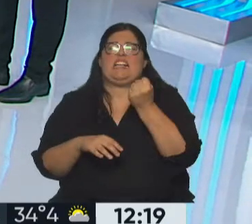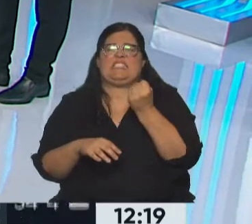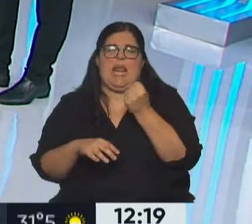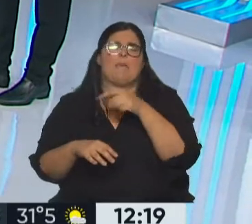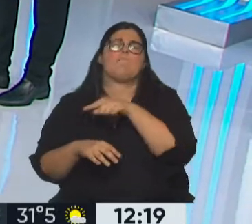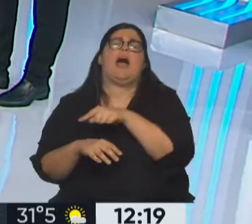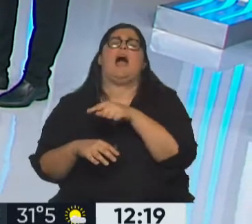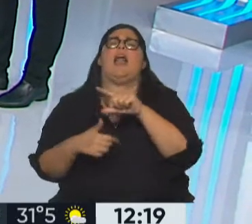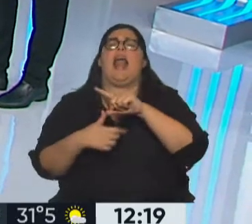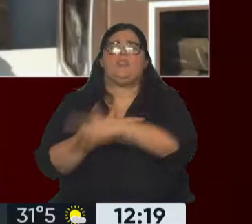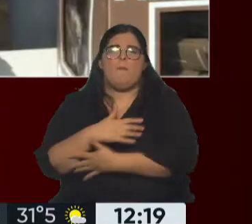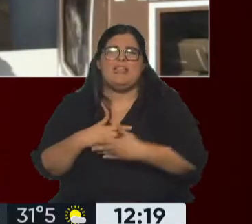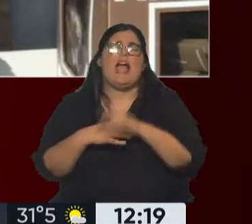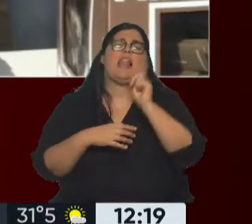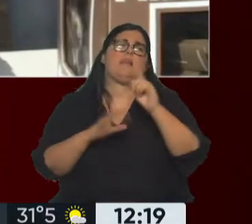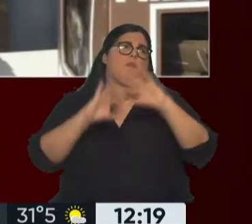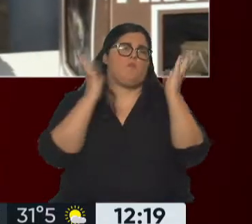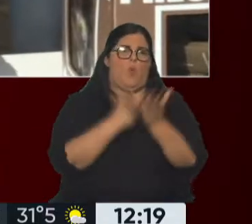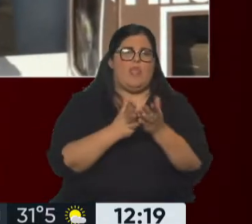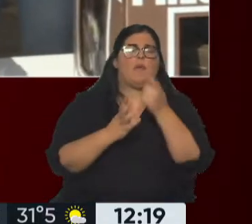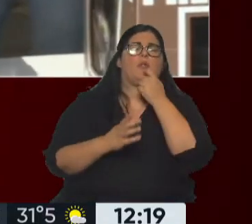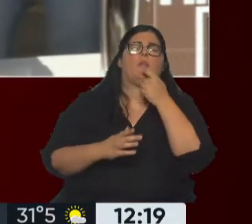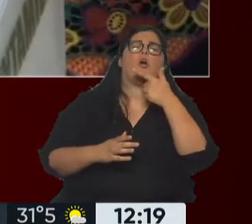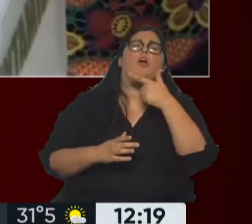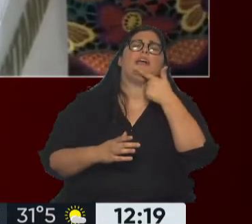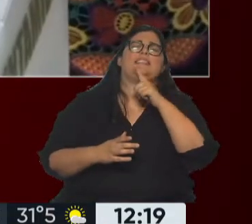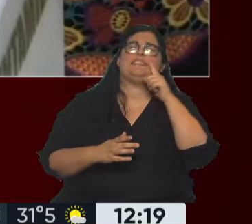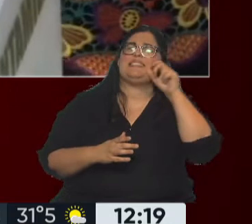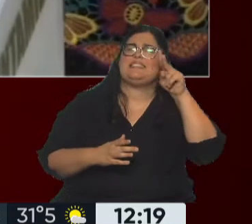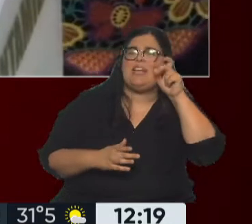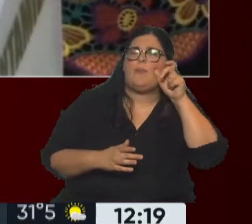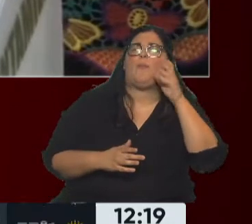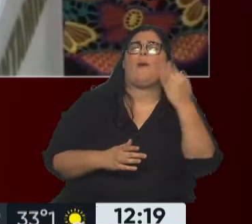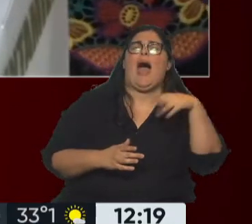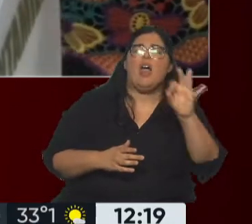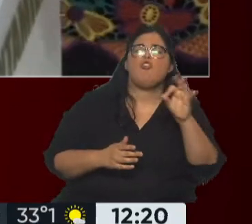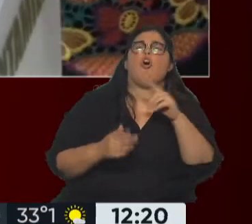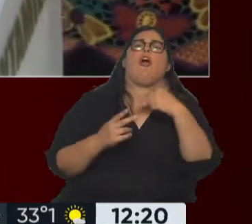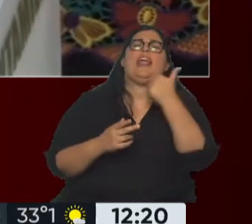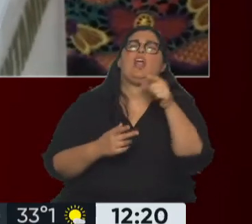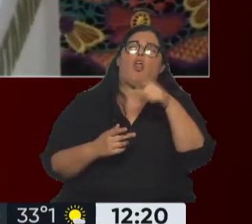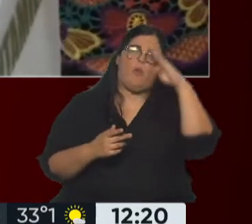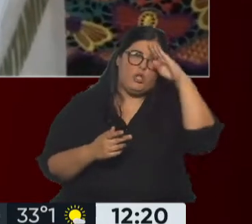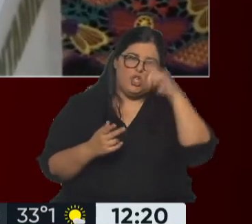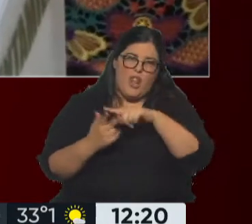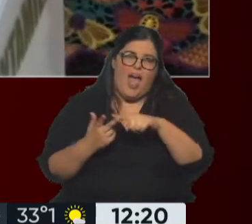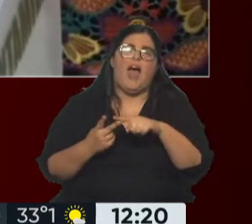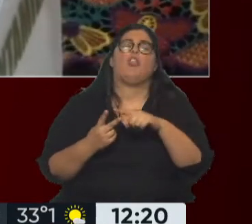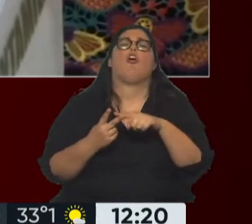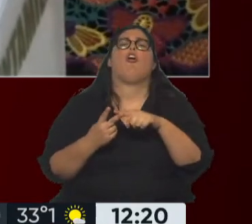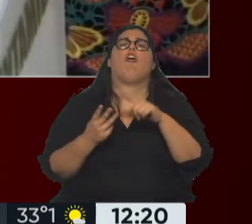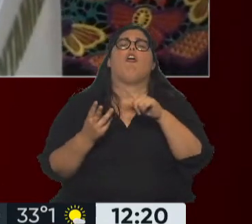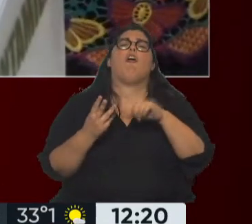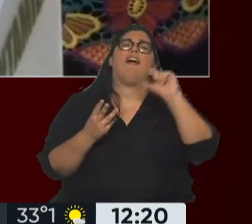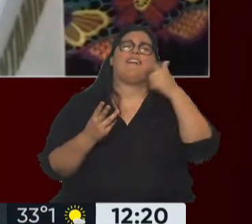también a nivel global, ¿no? Con figuras como Steve Bannon, como el hijo de Bolsonaro, como el propio Kast, el